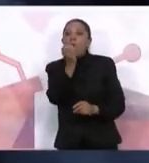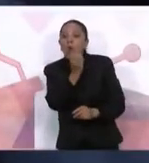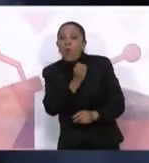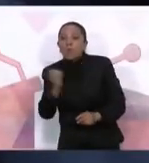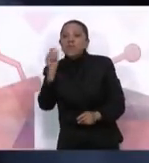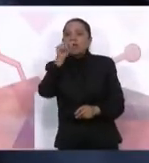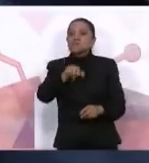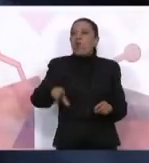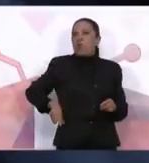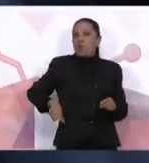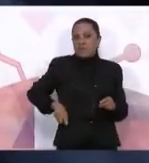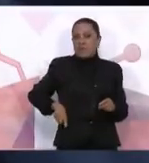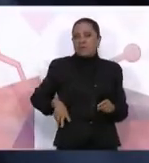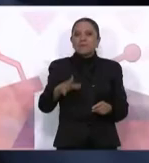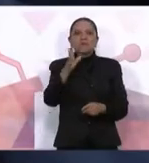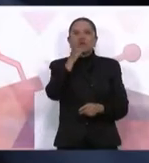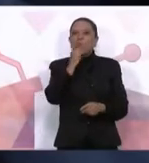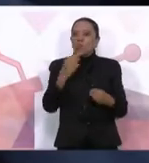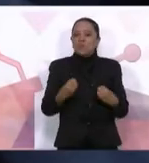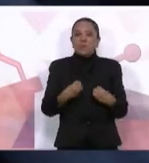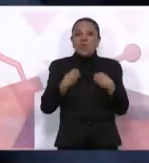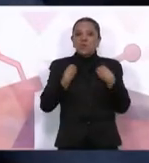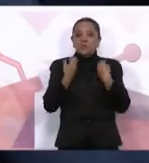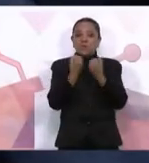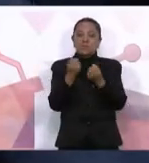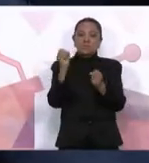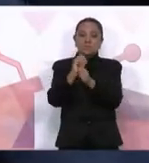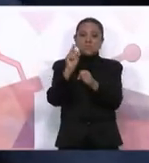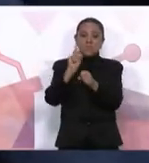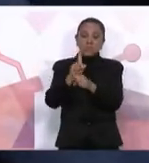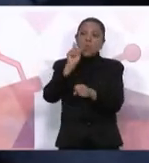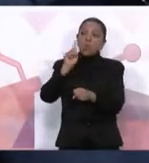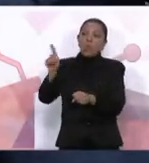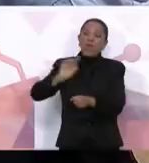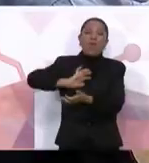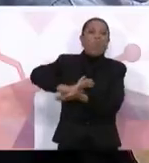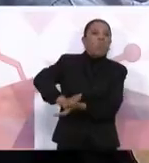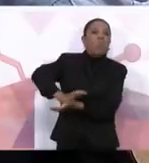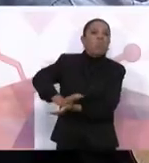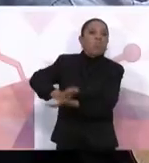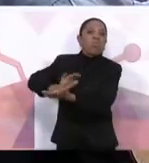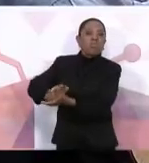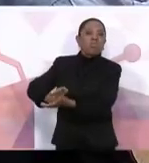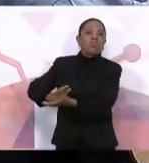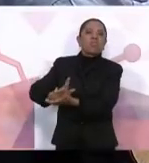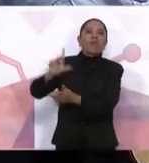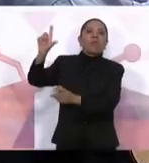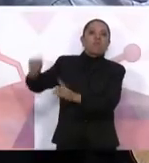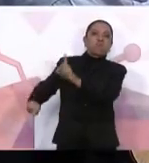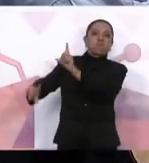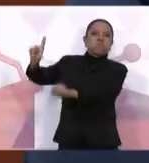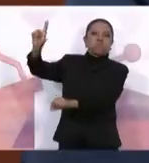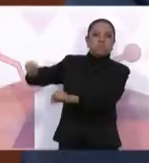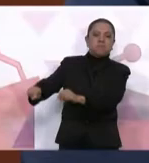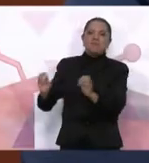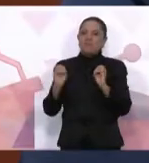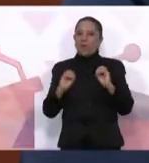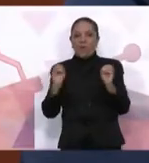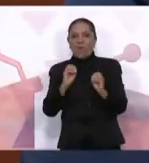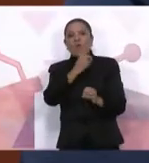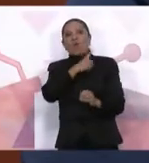podemos vivir en una sociedad en donde las mujeres sean discriminadas sean tratadas de manera distinta hoy se debe de reconocer